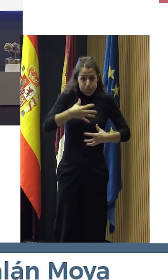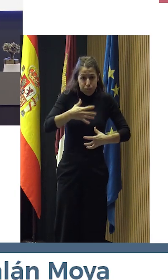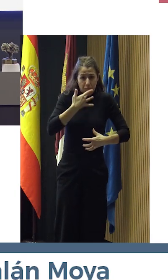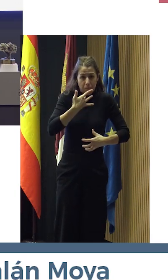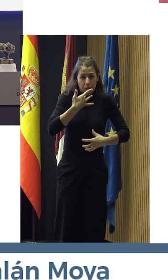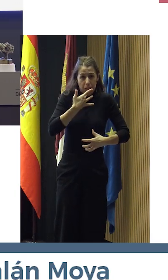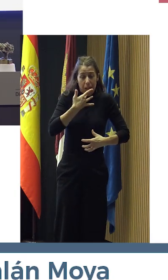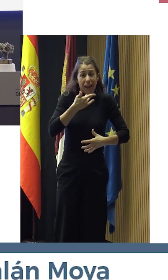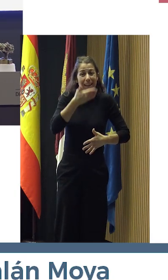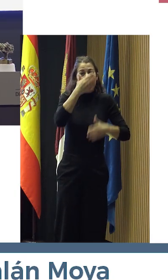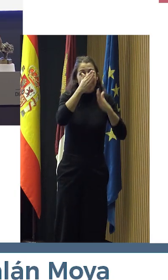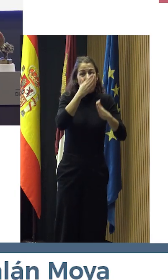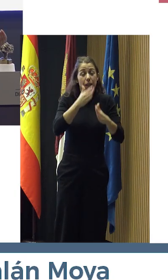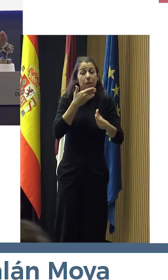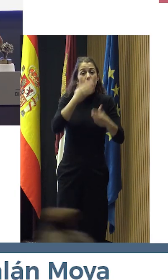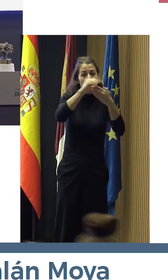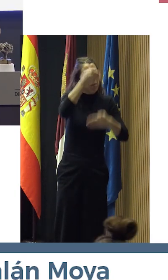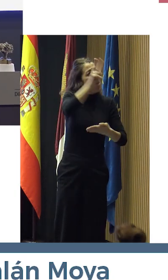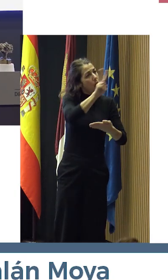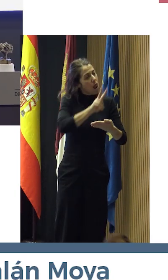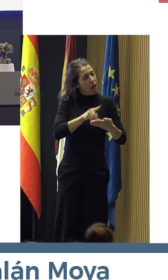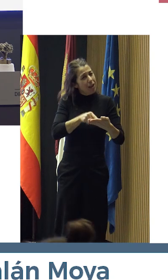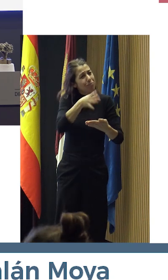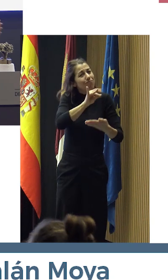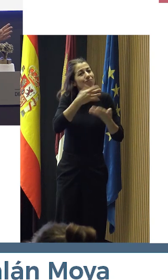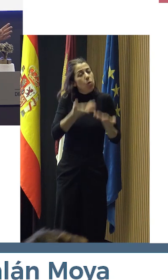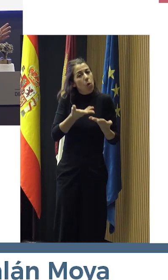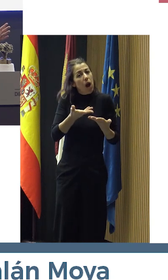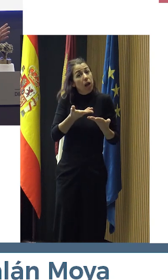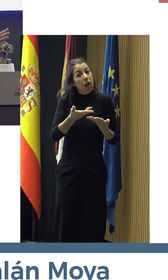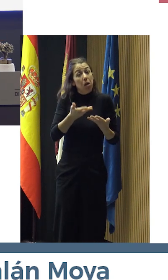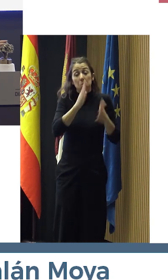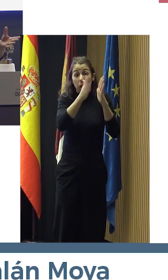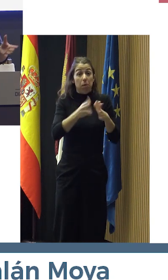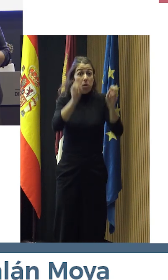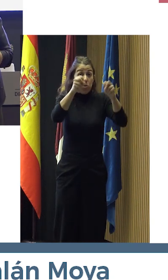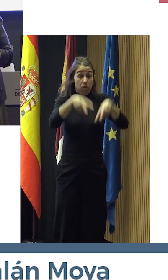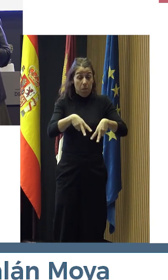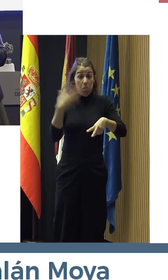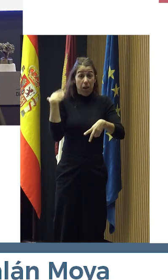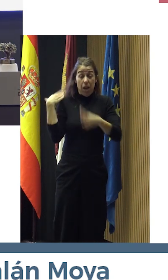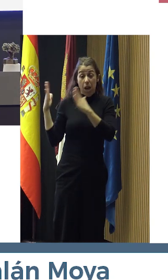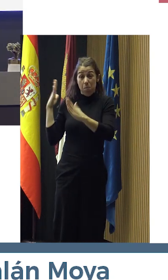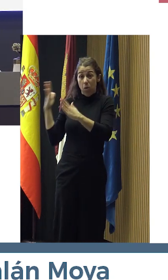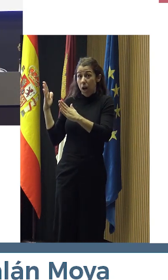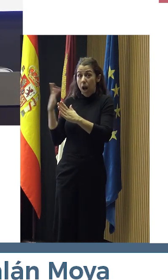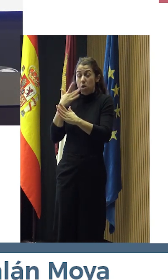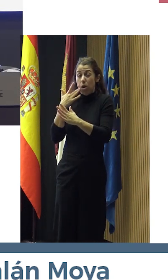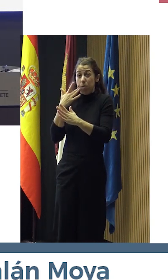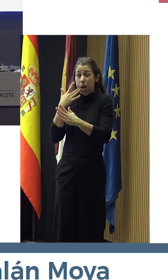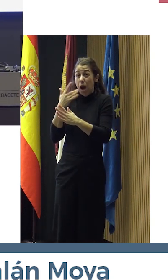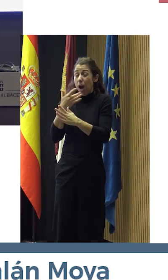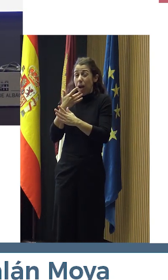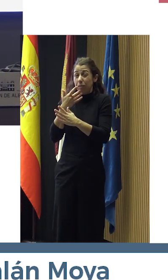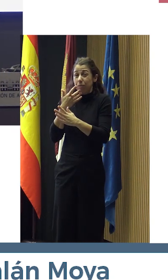debe llevarse el tratamiento que indica el papiro. Y el tratamiento era dejar sin tratar, porque en aquella época no había ningún abordaje que